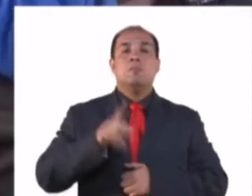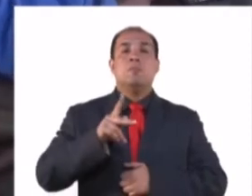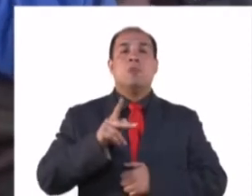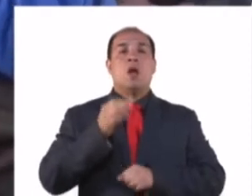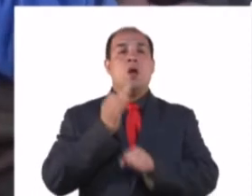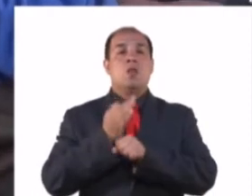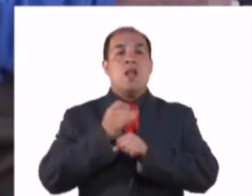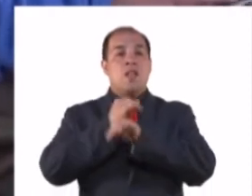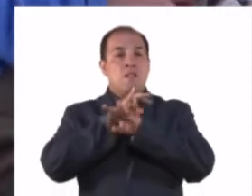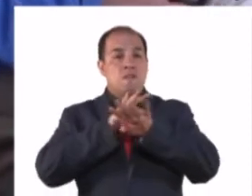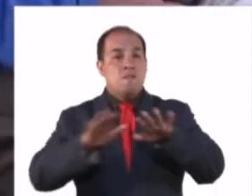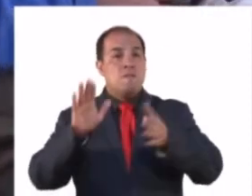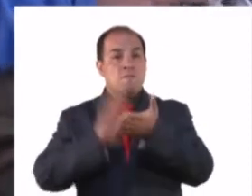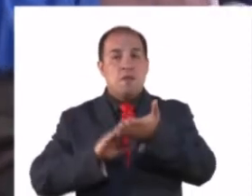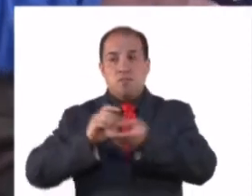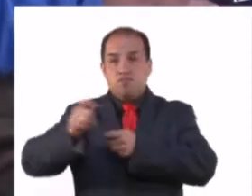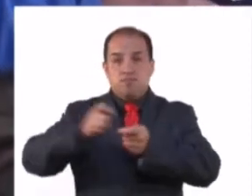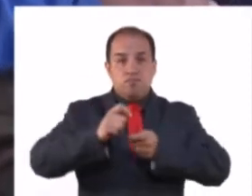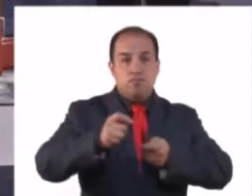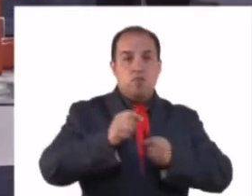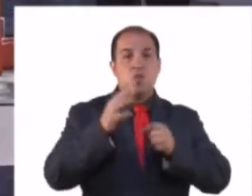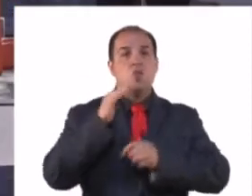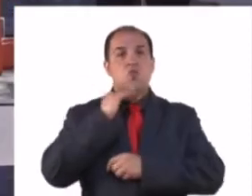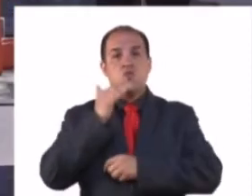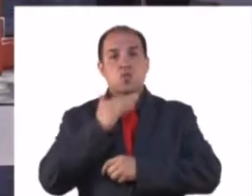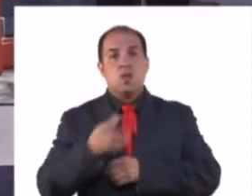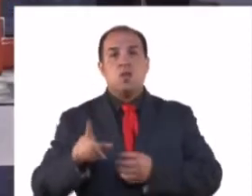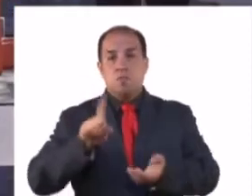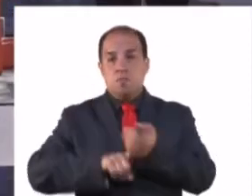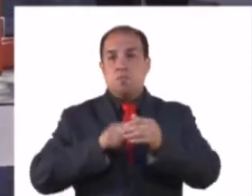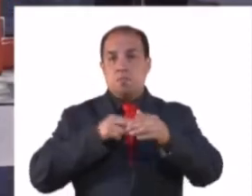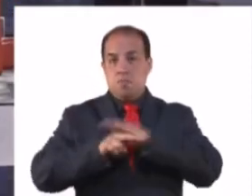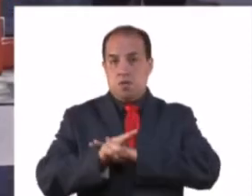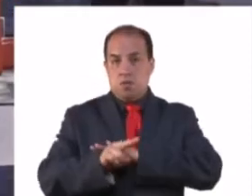sucia incluir al metro. Yo menciono los hechos